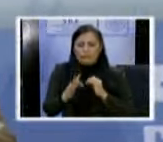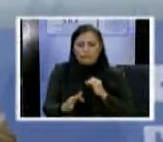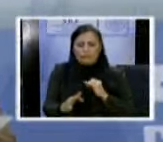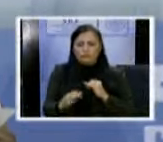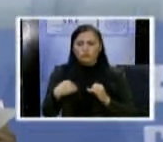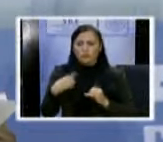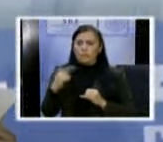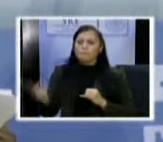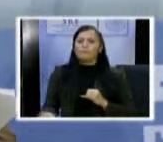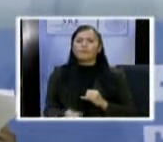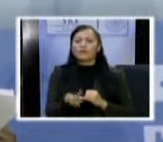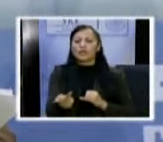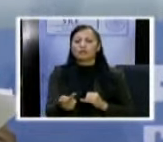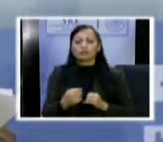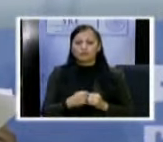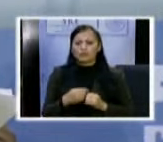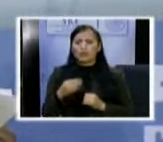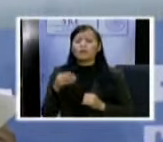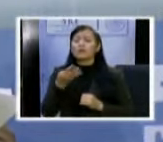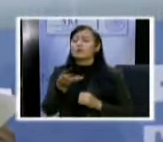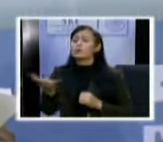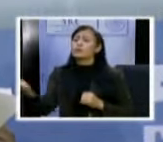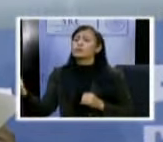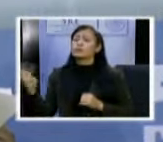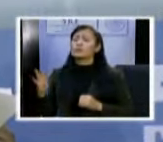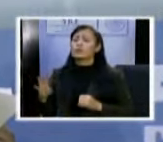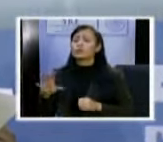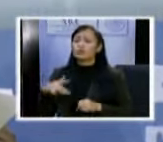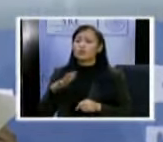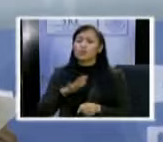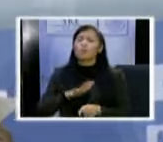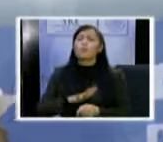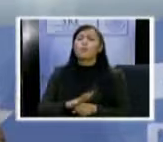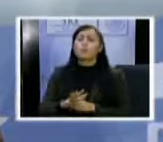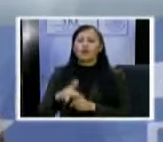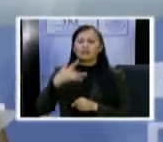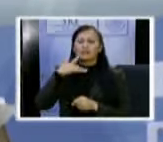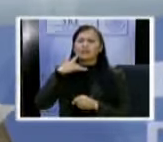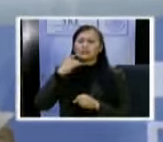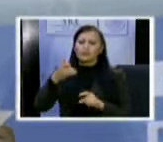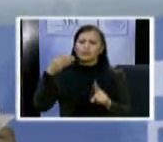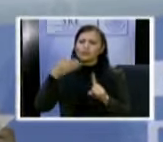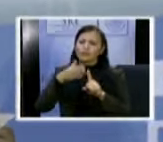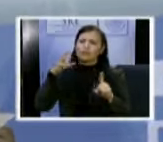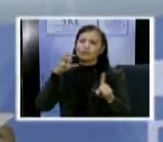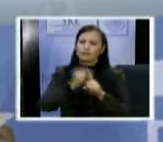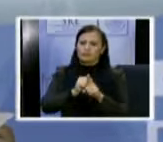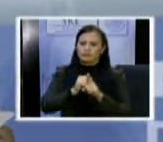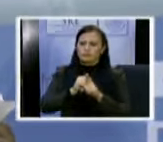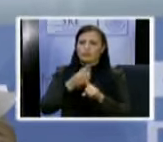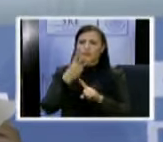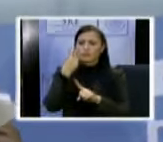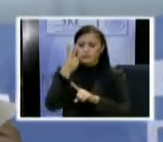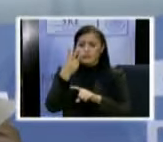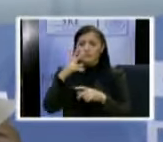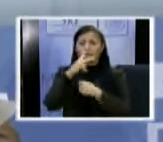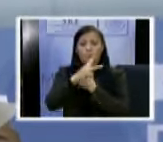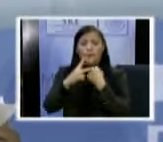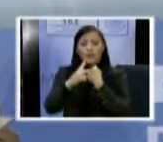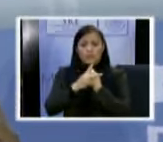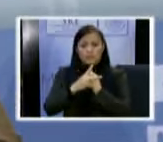una pregunta para ustedes. ¿Cuáles serían los retos de la cumbre trilateral de líderes, embajador Suárez